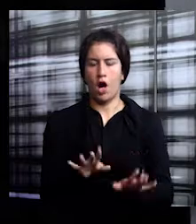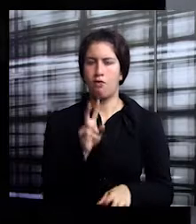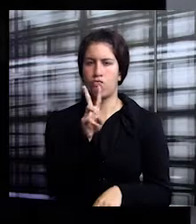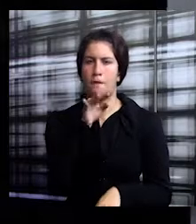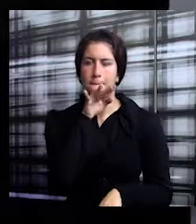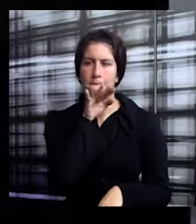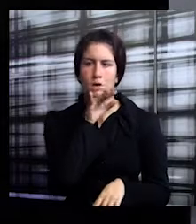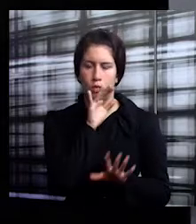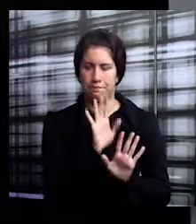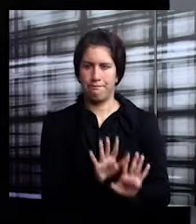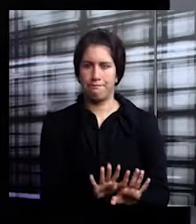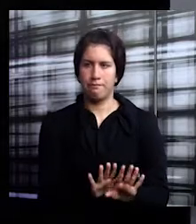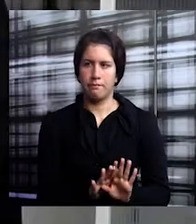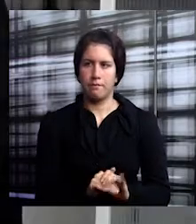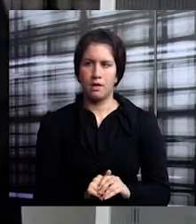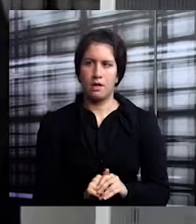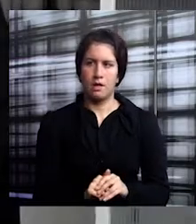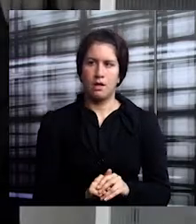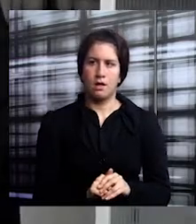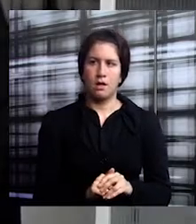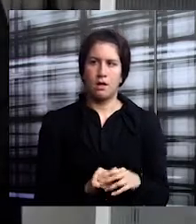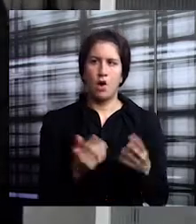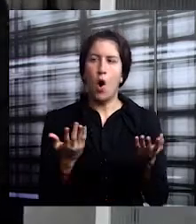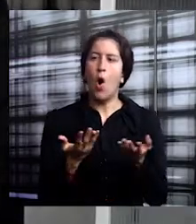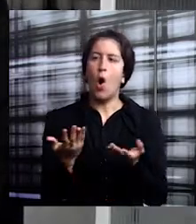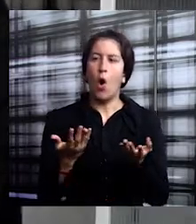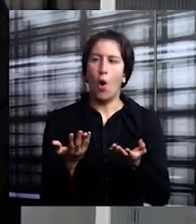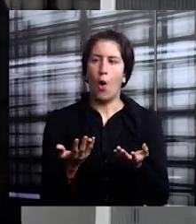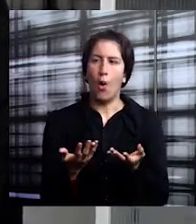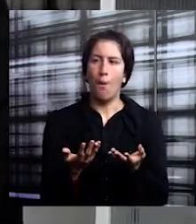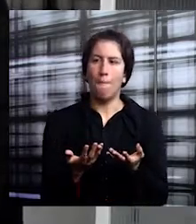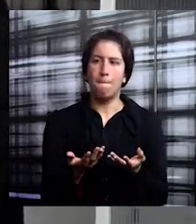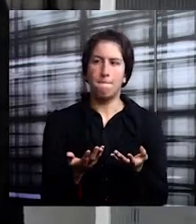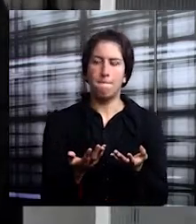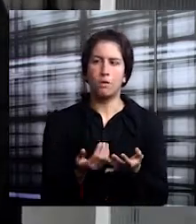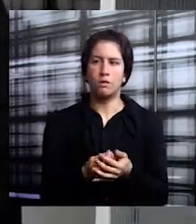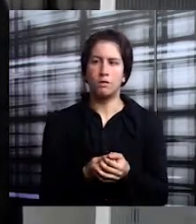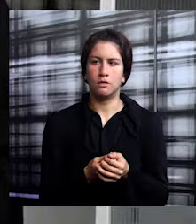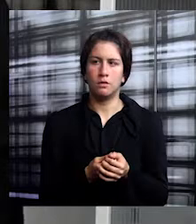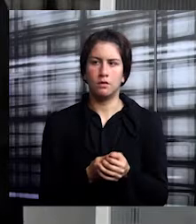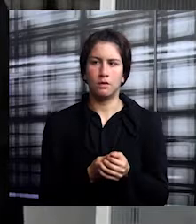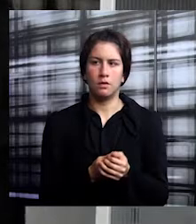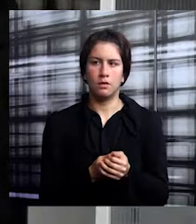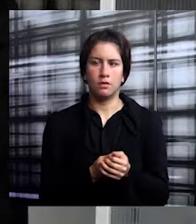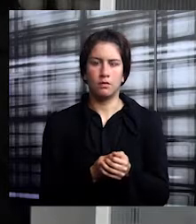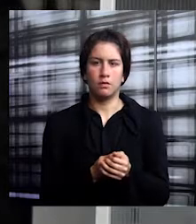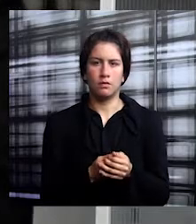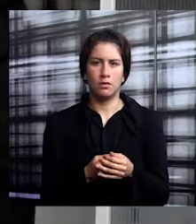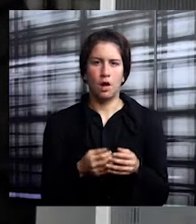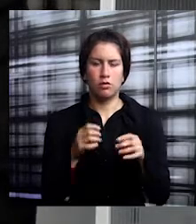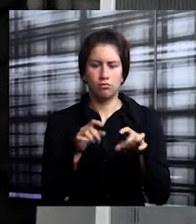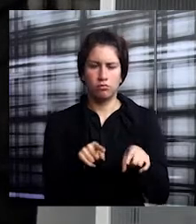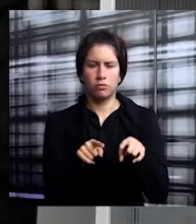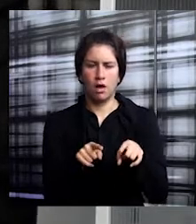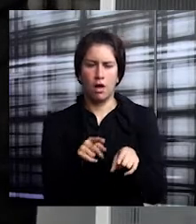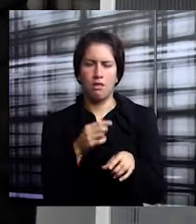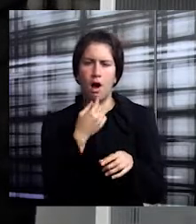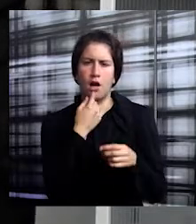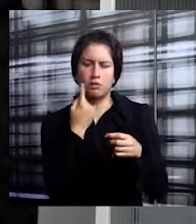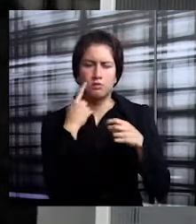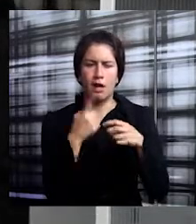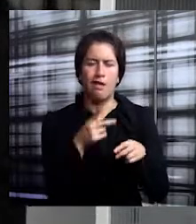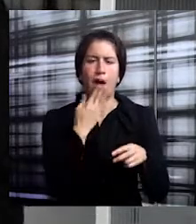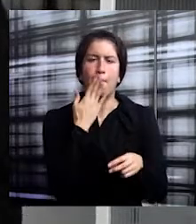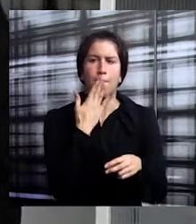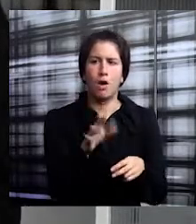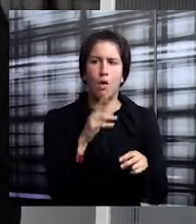¿cómo se da solución a esto que está ocurriendo? Porque, claro, en estos días hemos tenido algo más